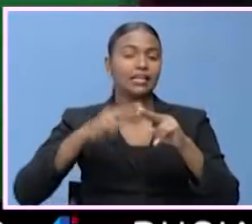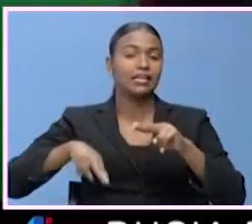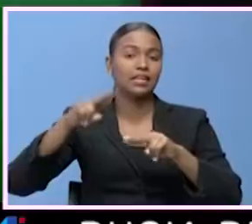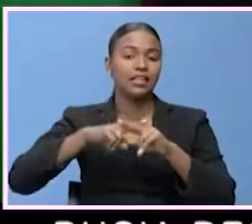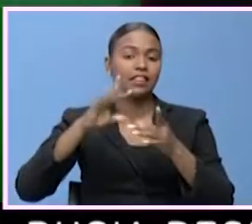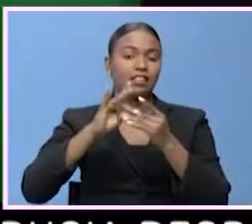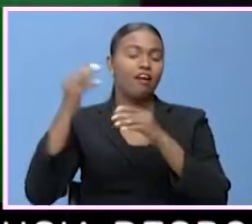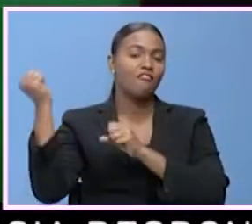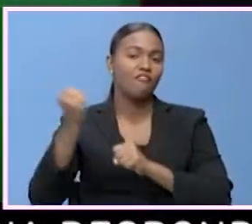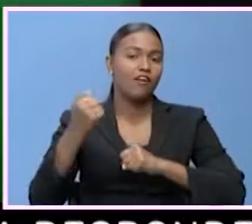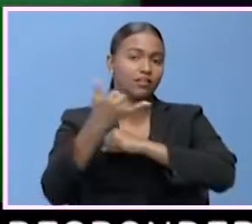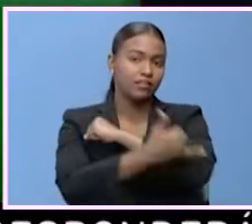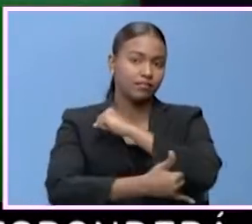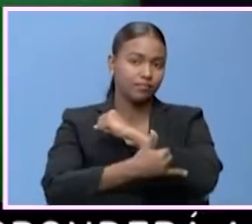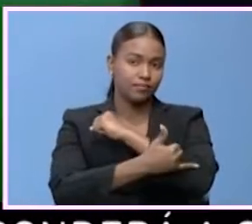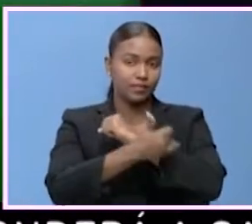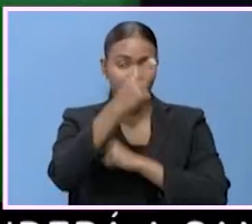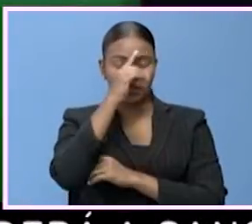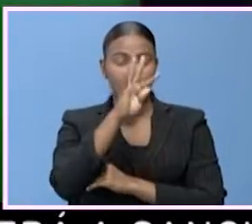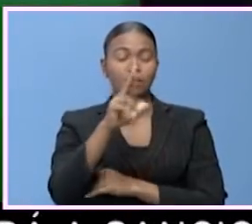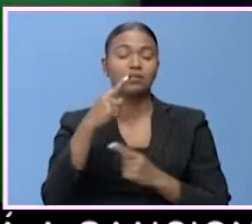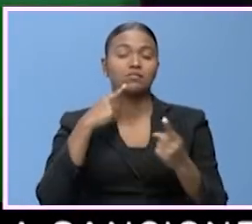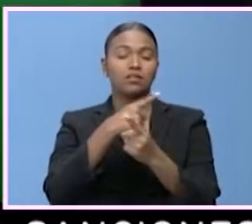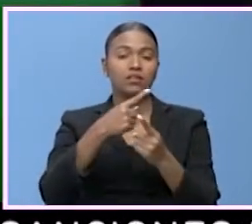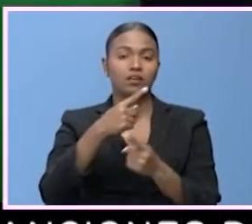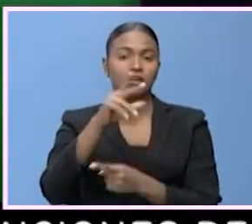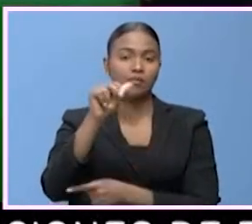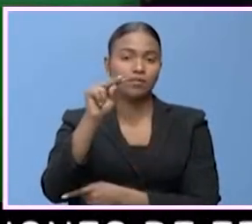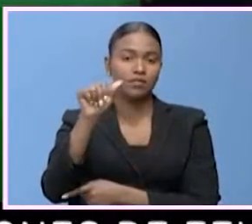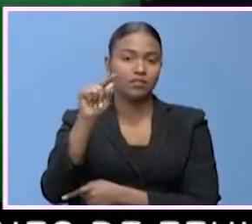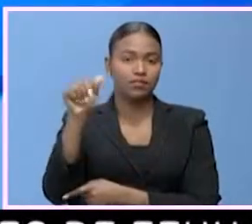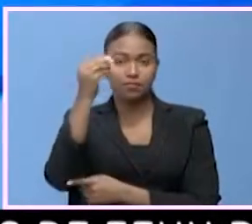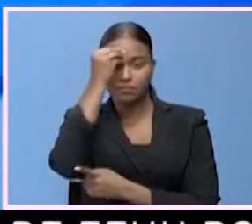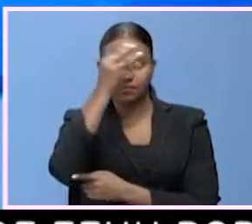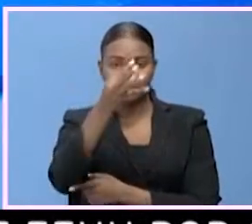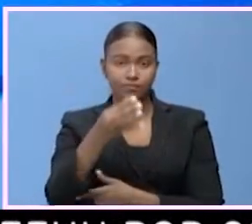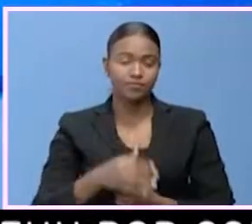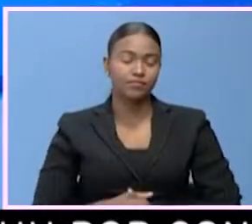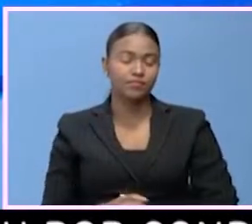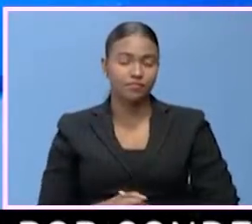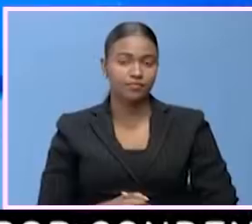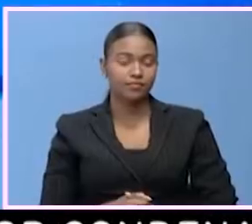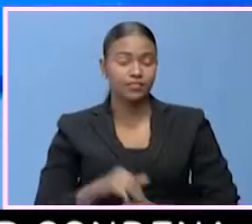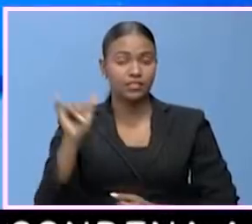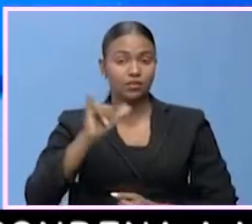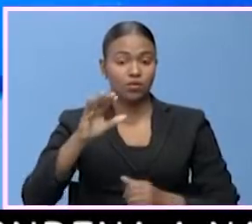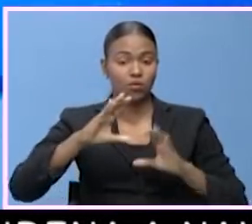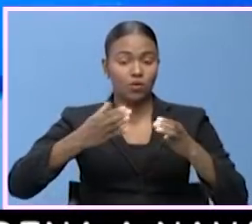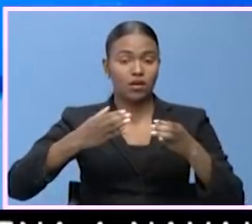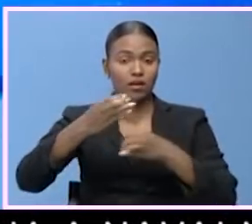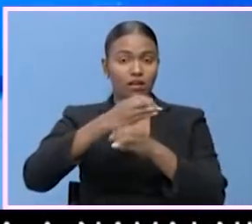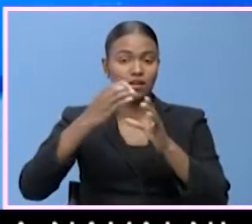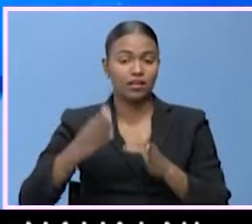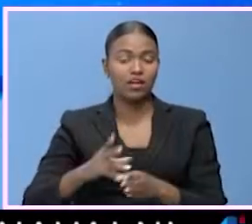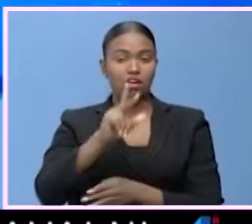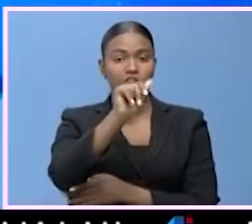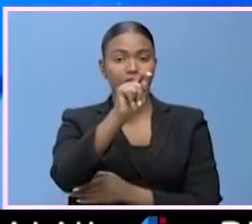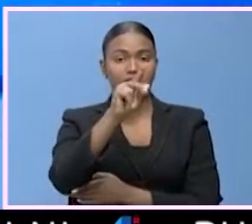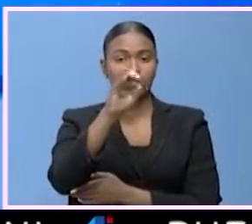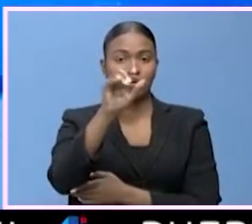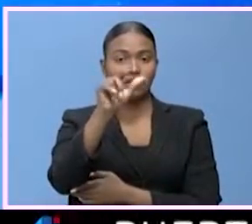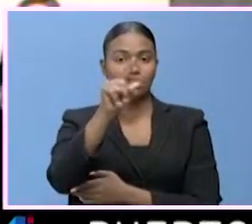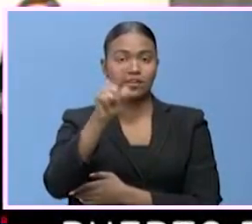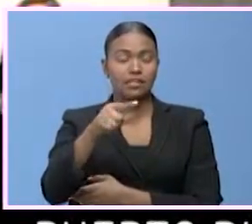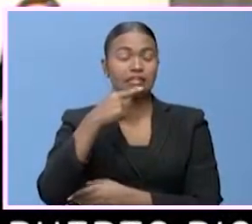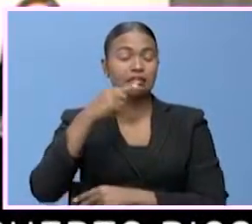la Fuerza del Pueblo. Para 4RD Noticias, Ramón Santana Álvarez. Señores, el canciller Roberto Álvarez informó hoy que